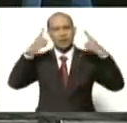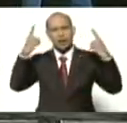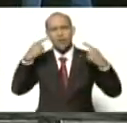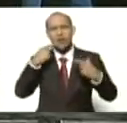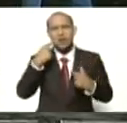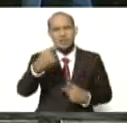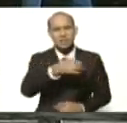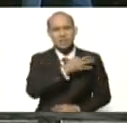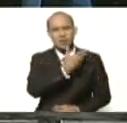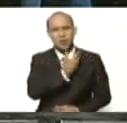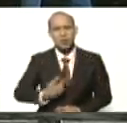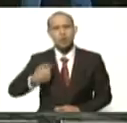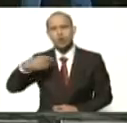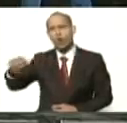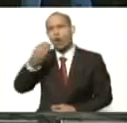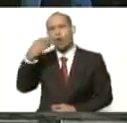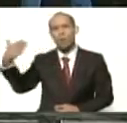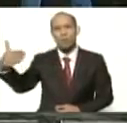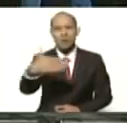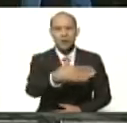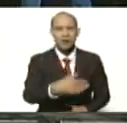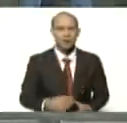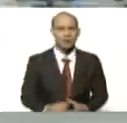decimos yo como pescado